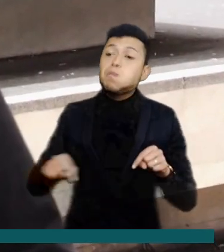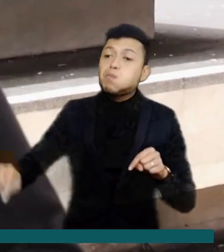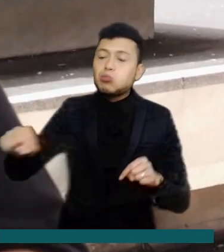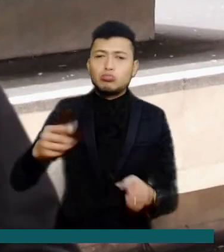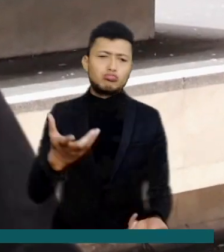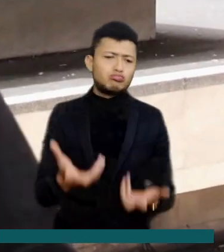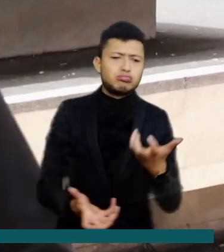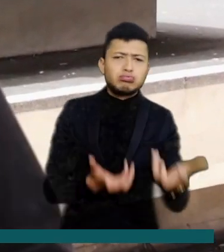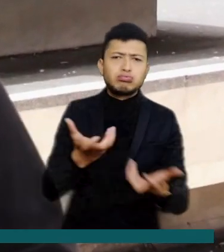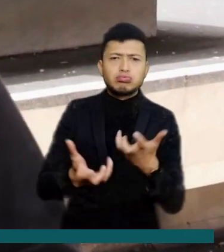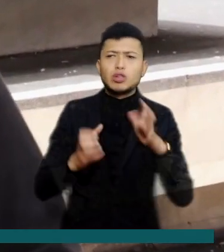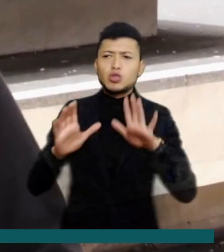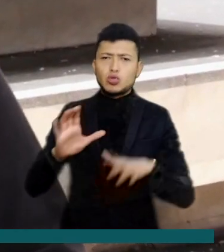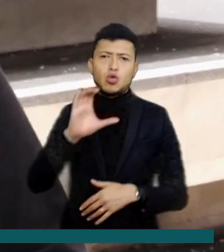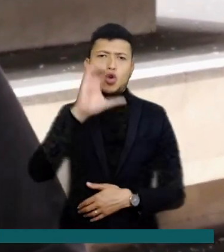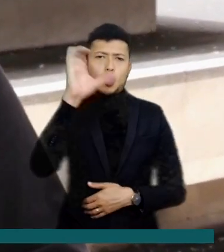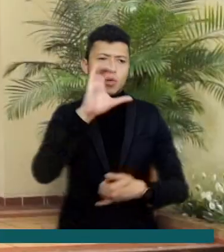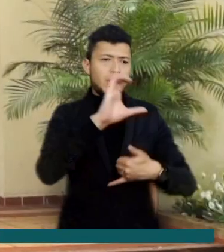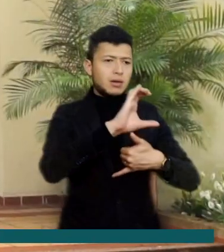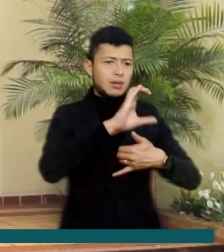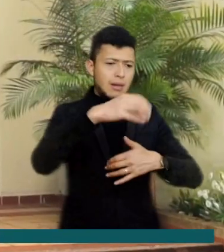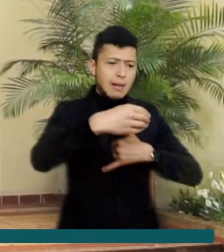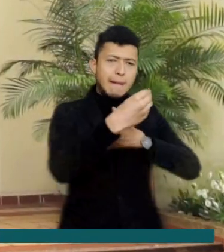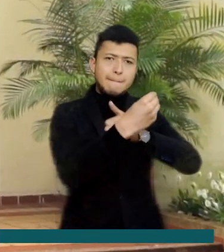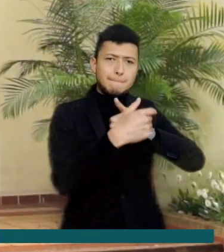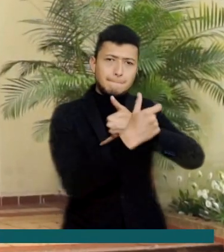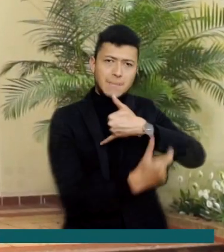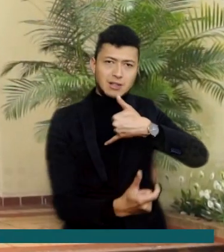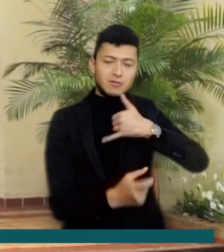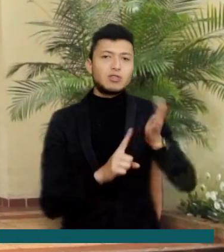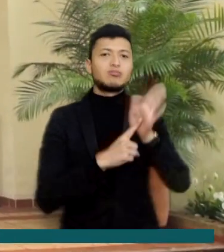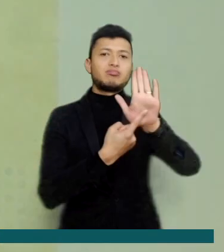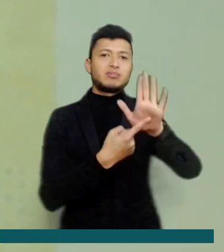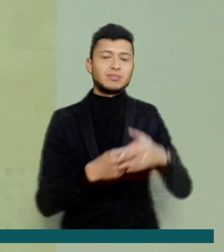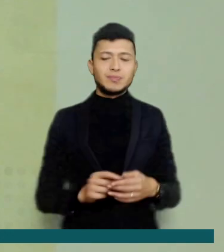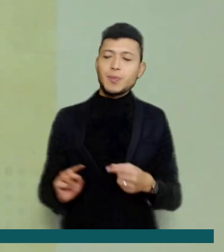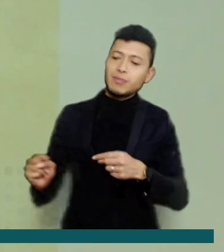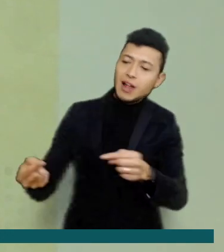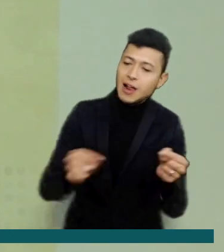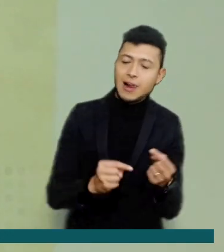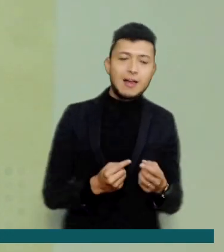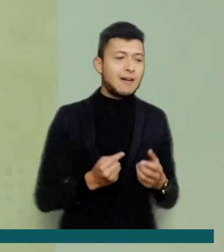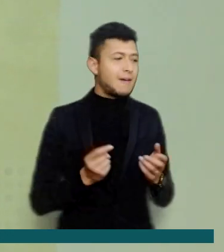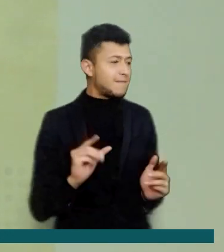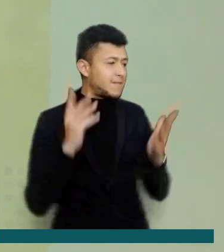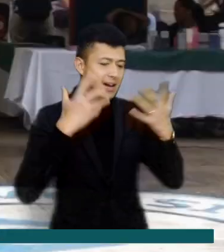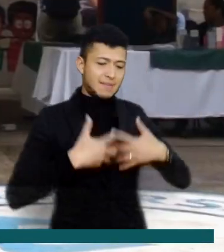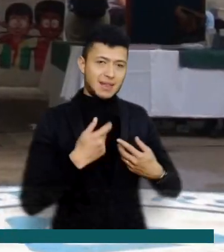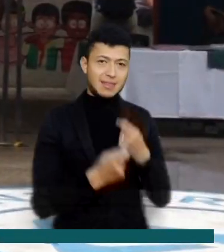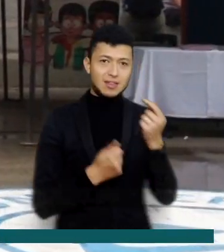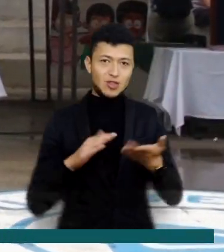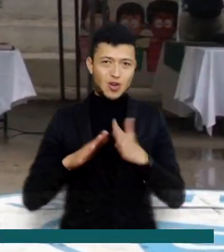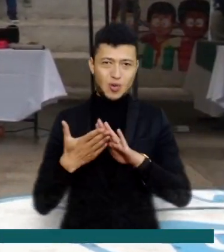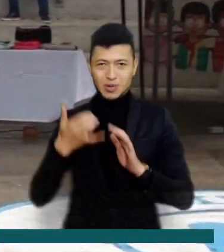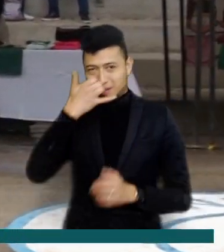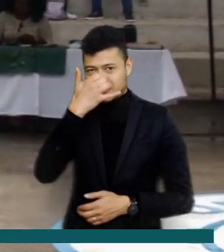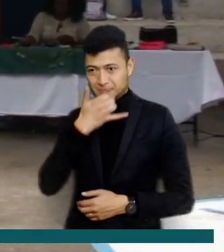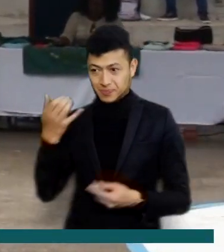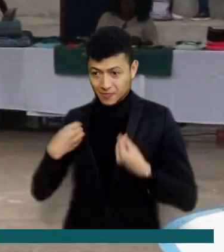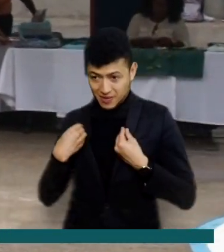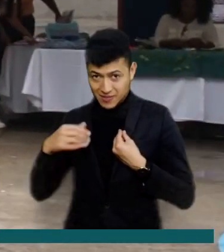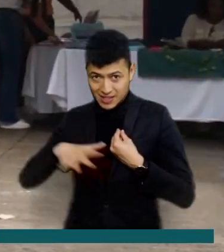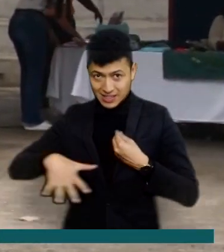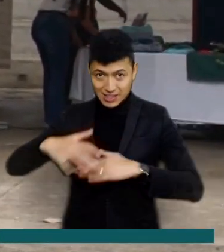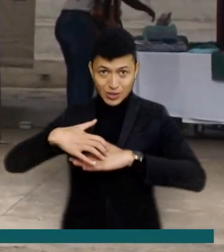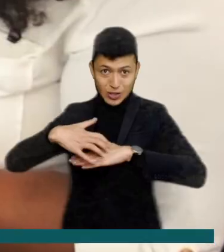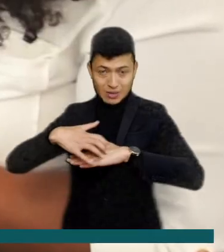gastronomías del Pacífico colombiano. Con un conversatorio y feria de emprendimiento, la comunidad afro residente en el